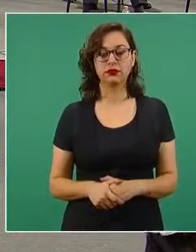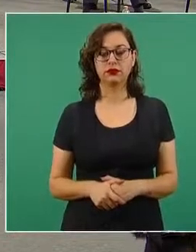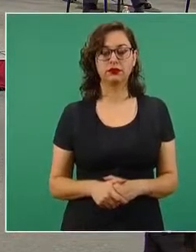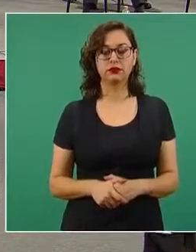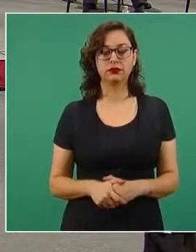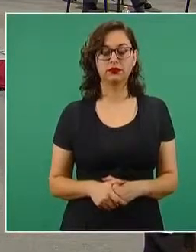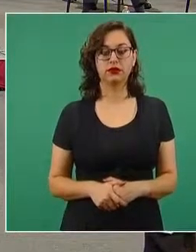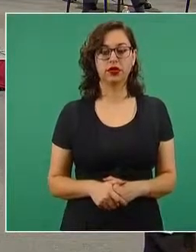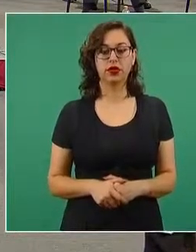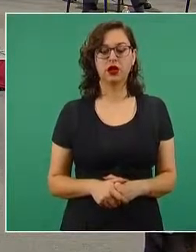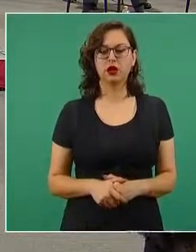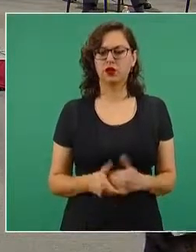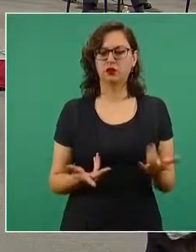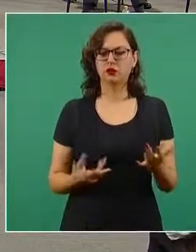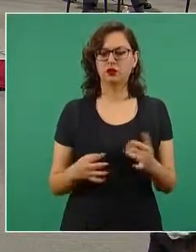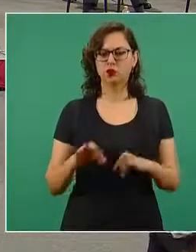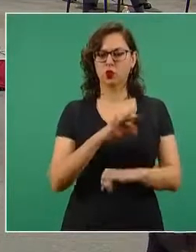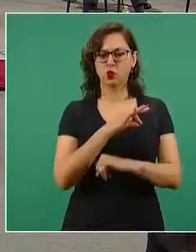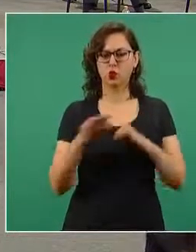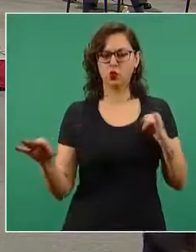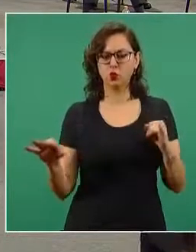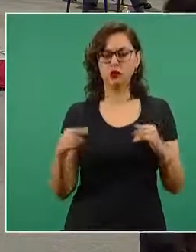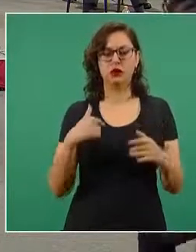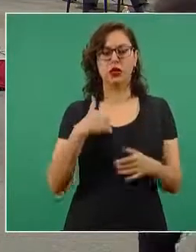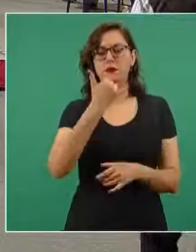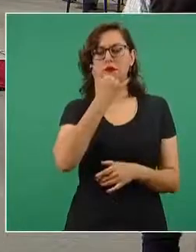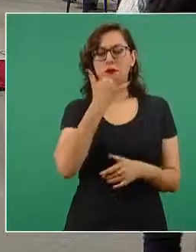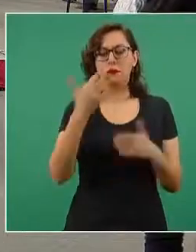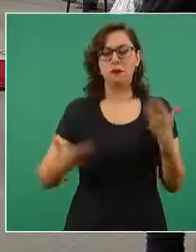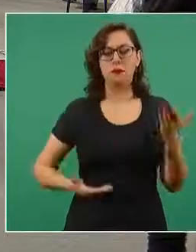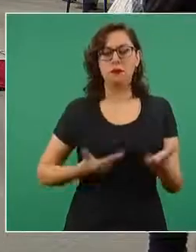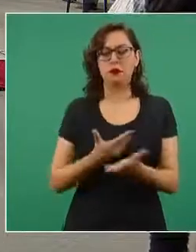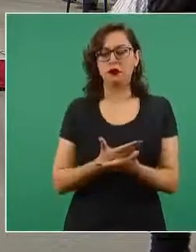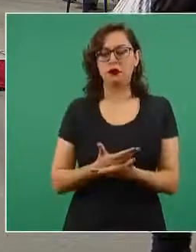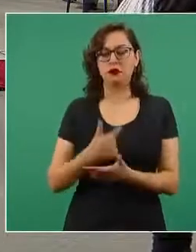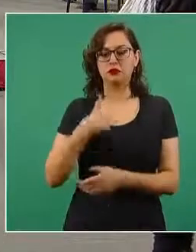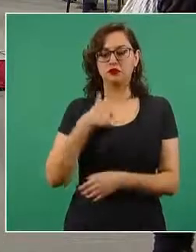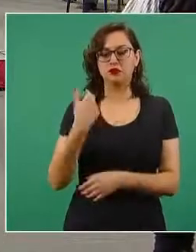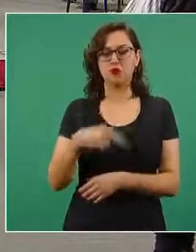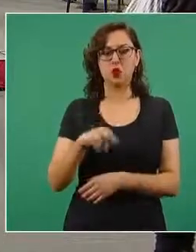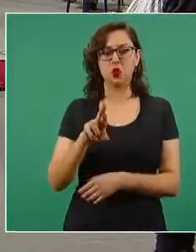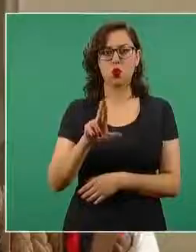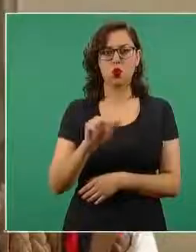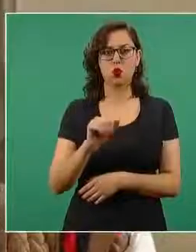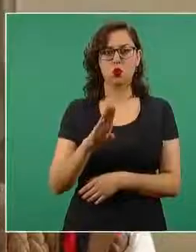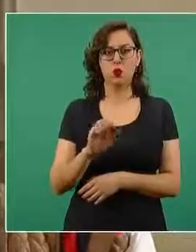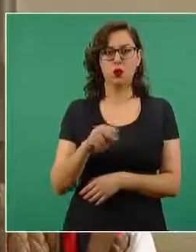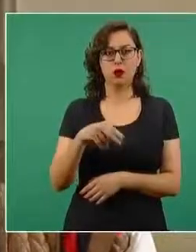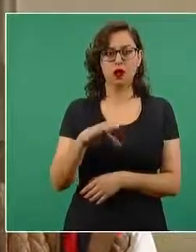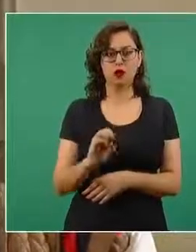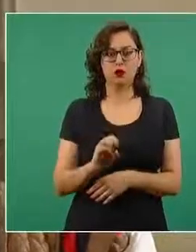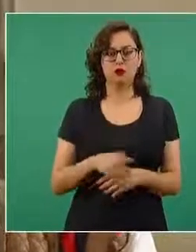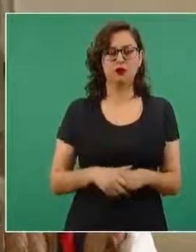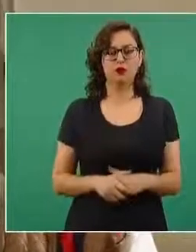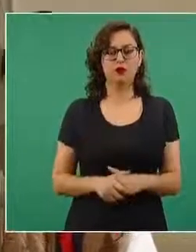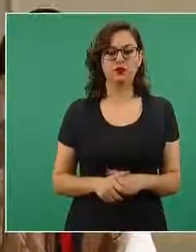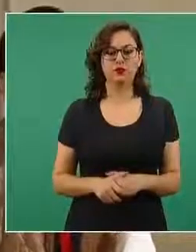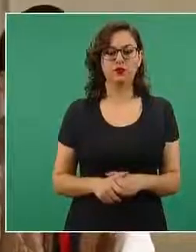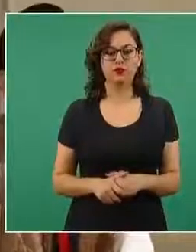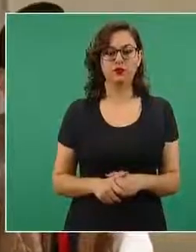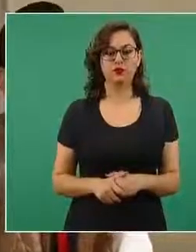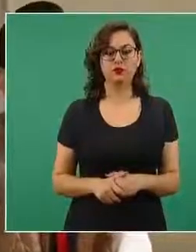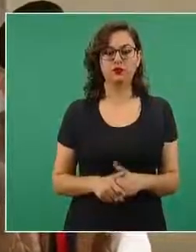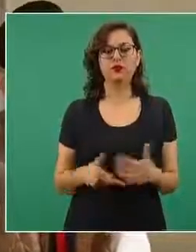Señor presidente, nada más para cerrar el punto, perdón, no me presenté, Urbano Barrera, del diario Ovaciones. ¿Qué opina usted de la actitud del juez